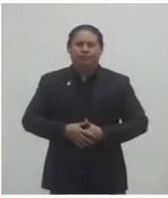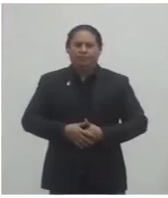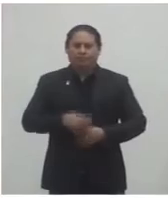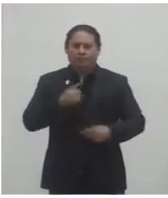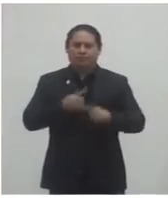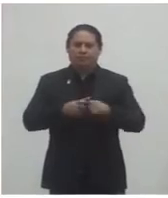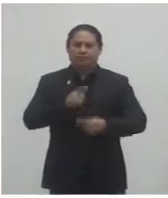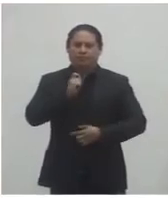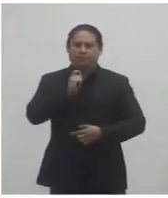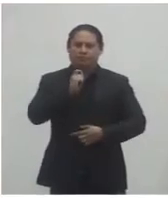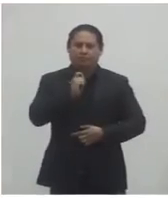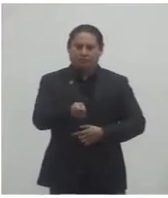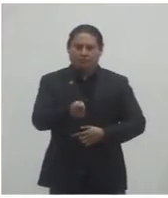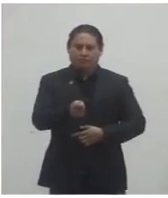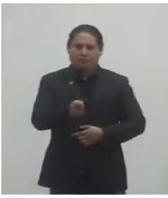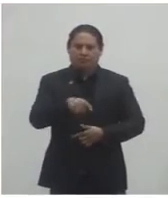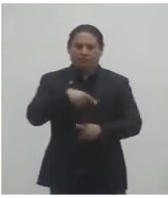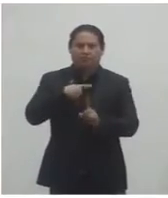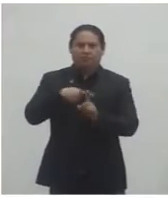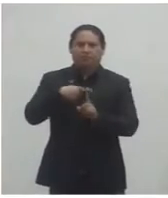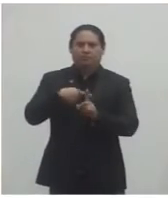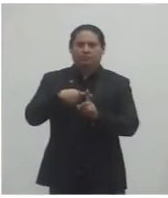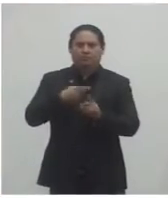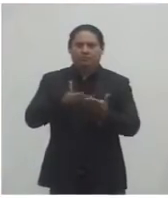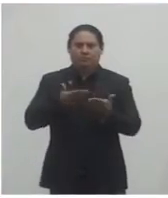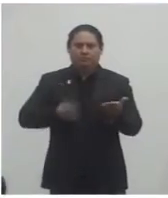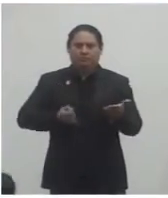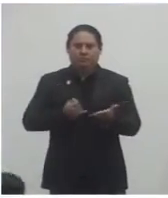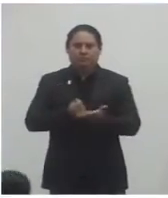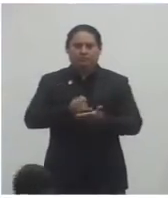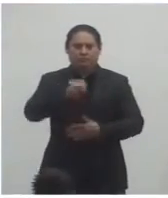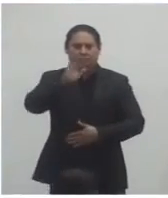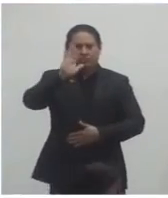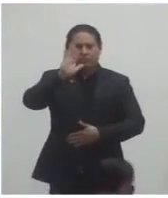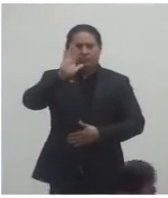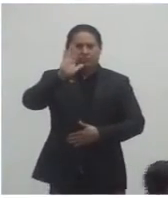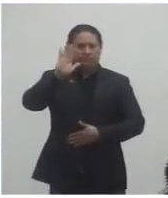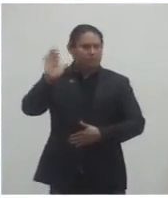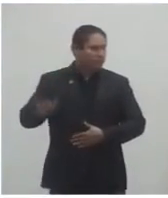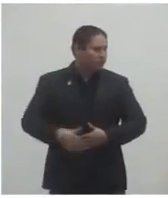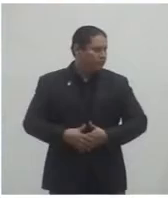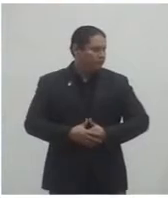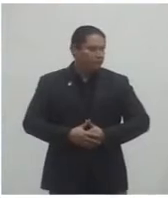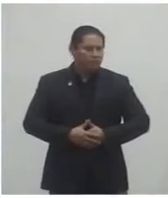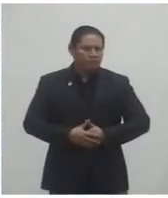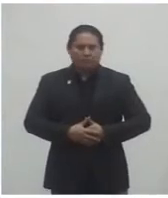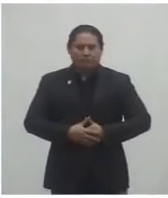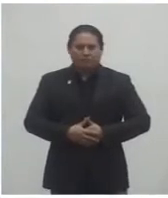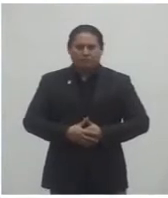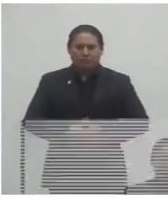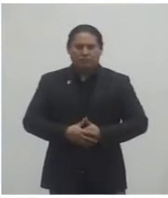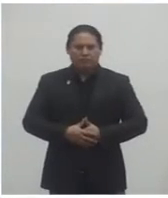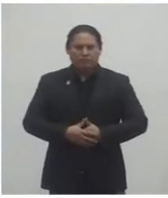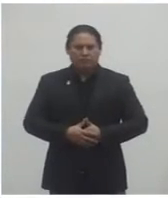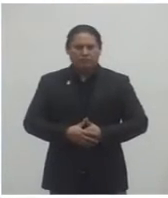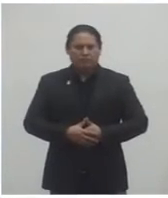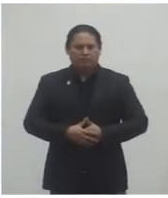Las legisladoras y los legisladores que estén por la afirmativa, sírvanse manifestarlo levantando la mano.